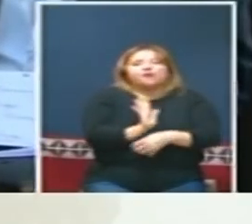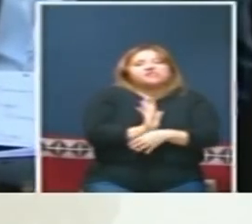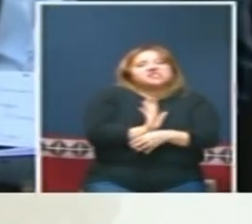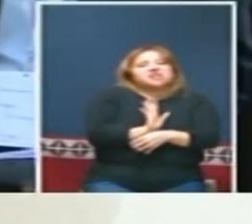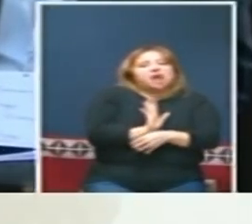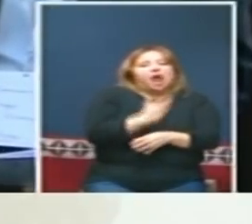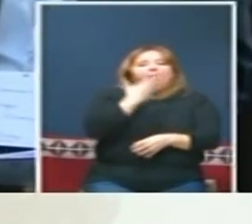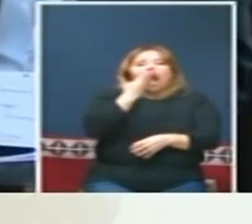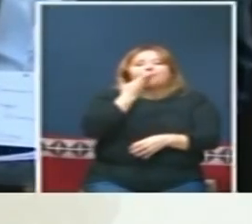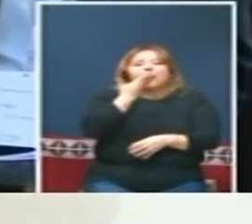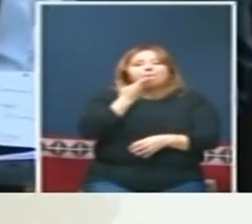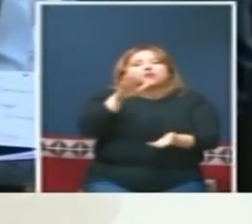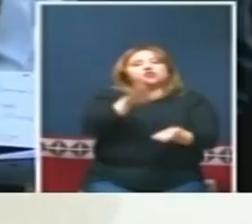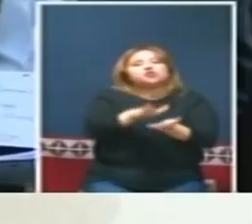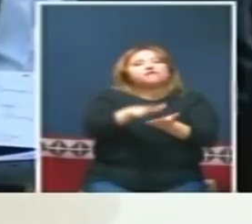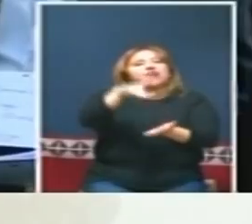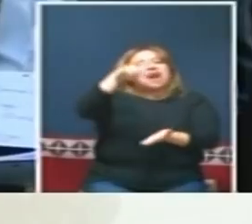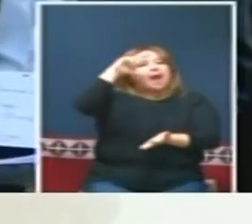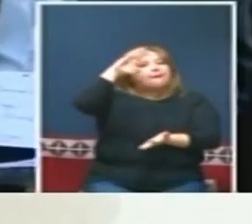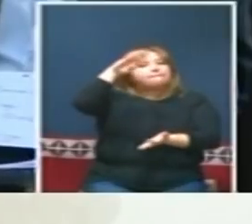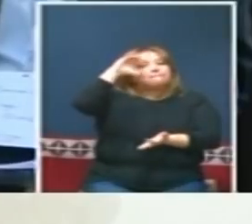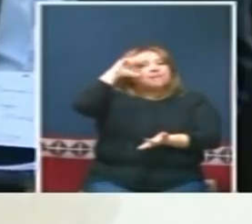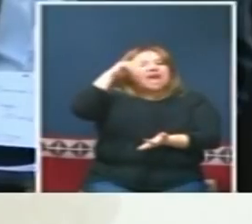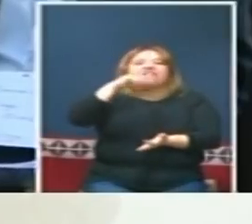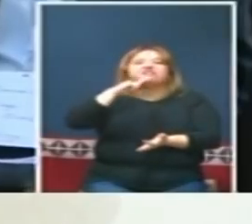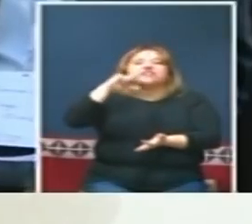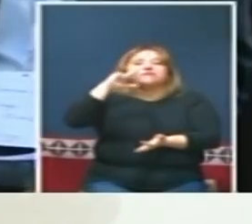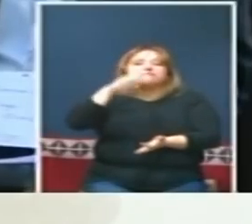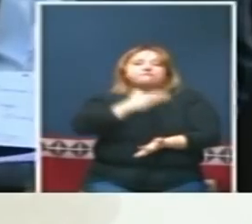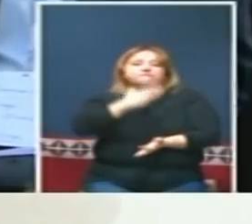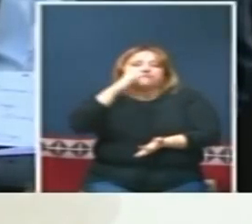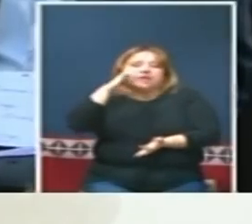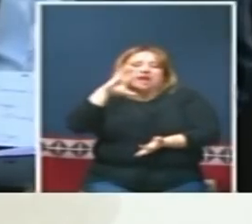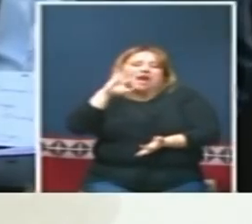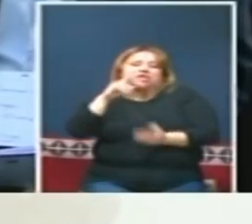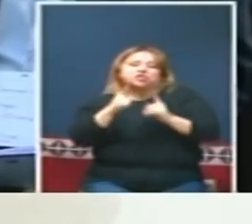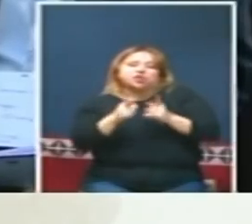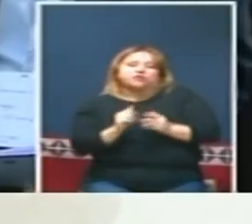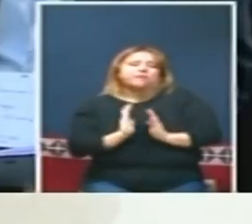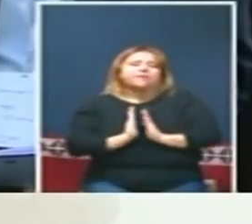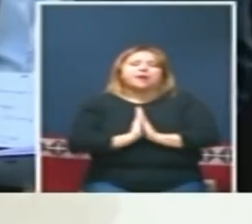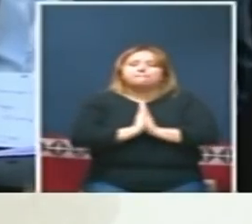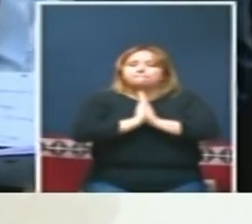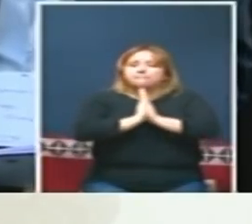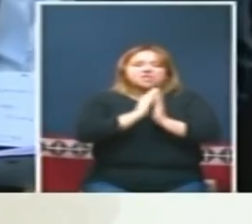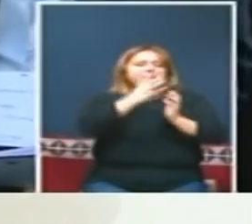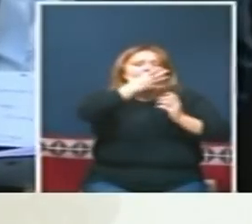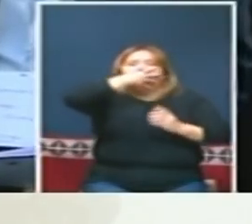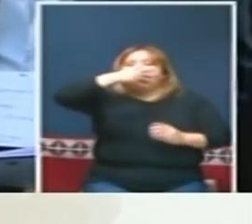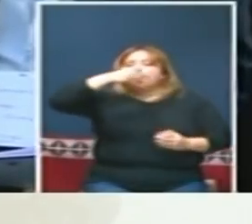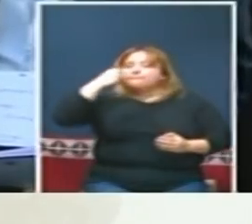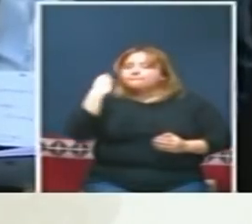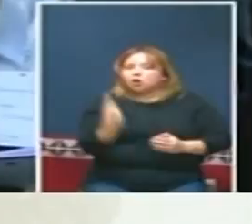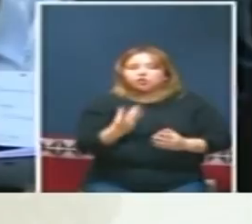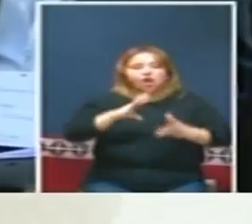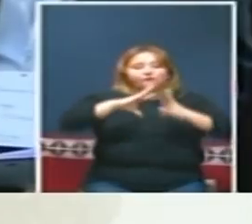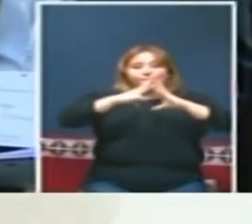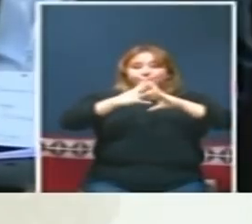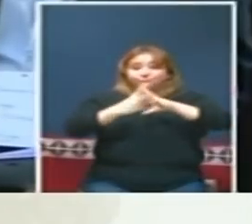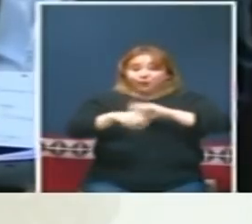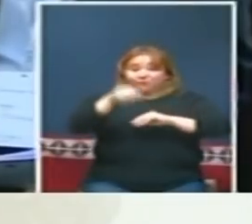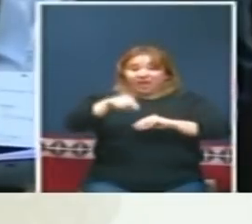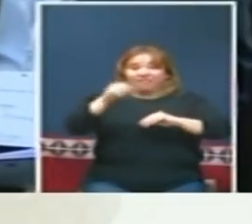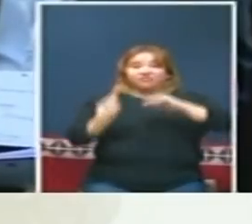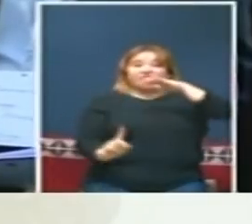hablamos de la beatificación, cuando hablamos de la misa de beatificación y de este maravilloso proceso que estamos viviendo en este